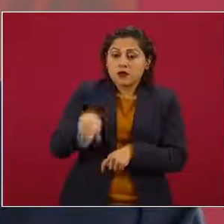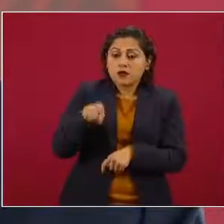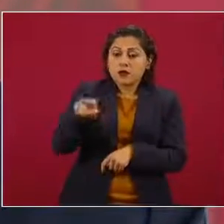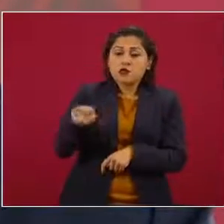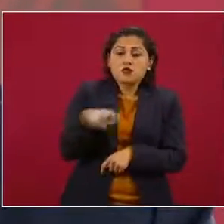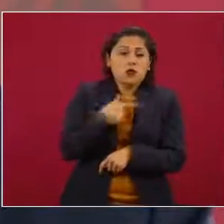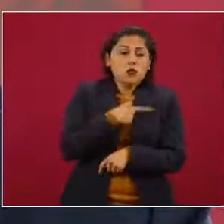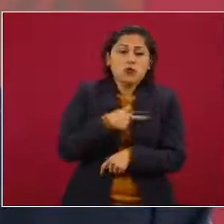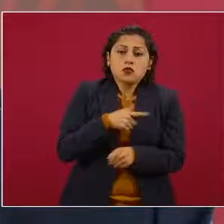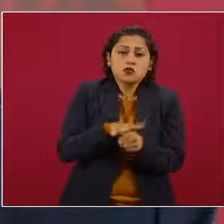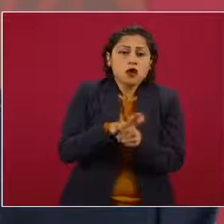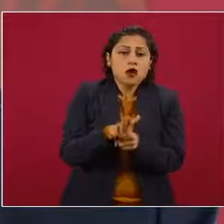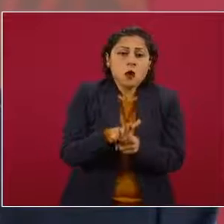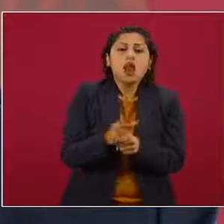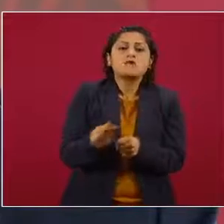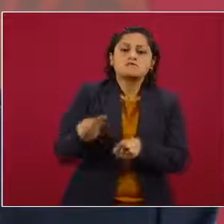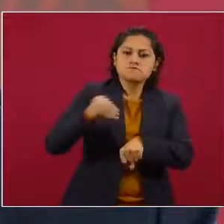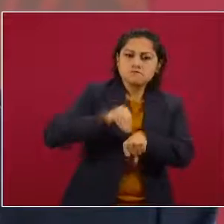difunta, al difunto.